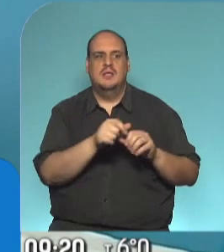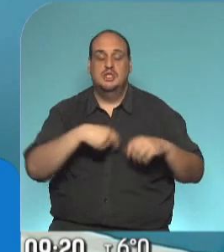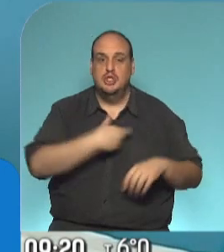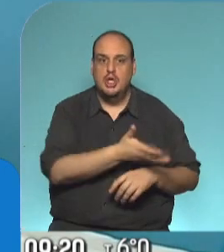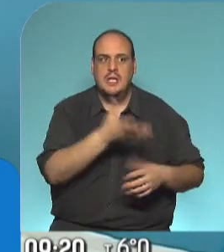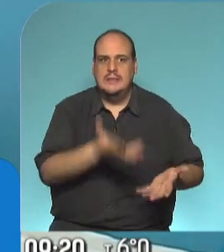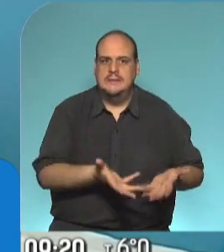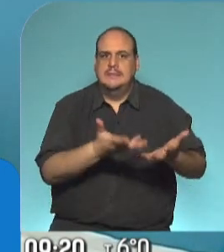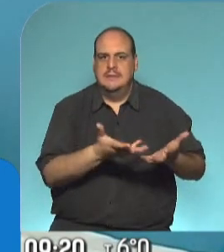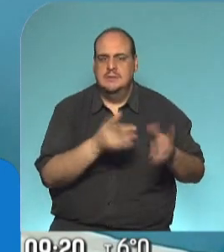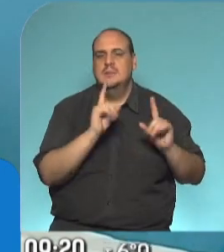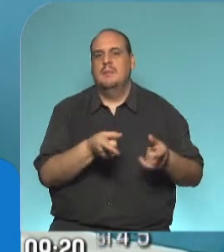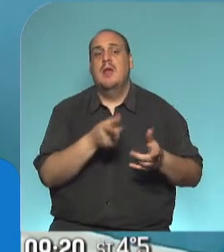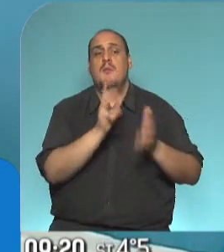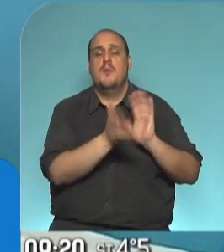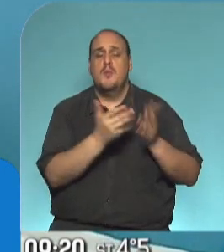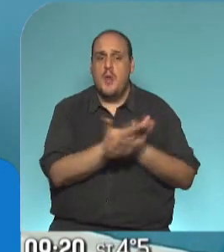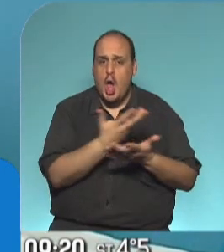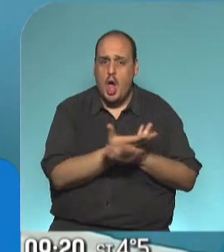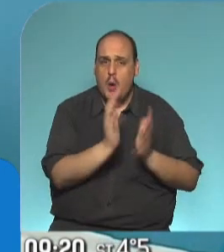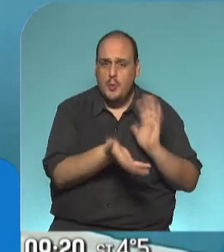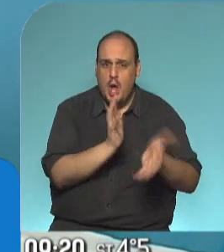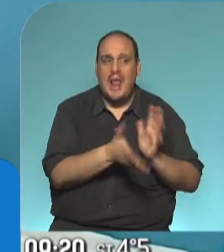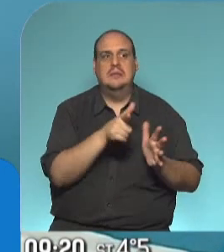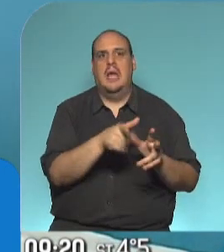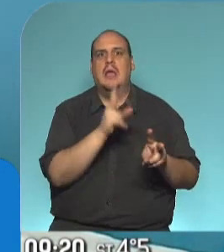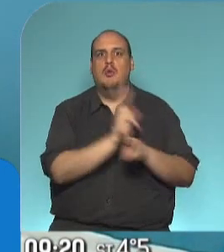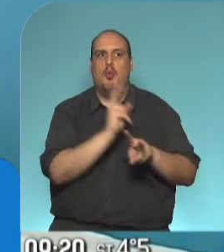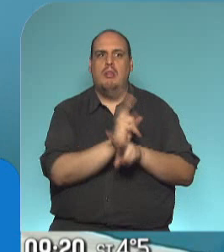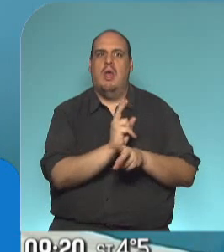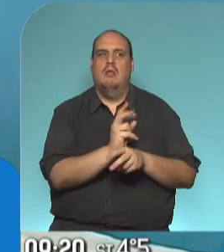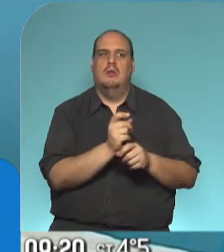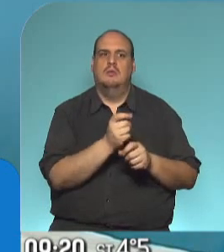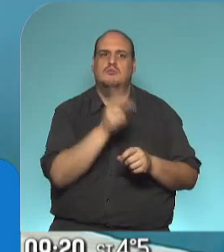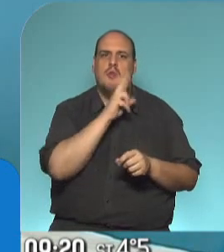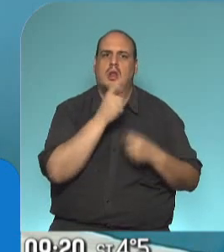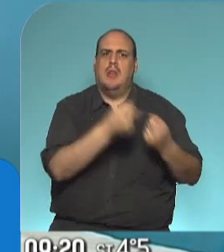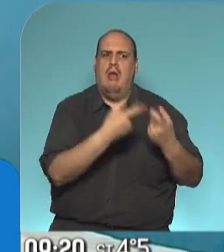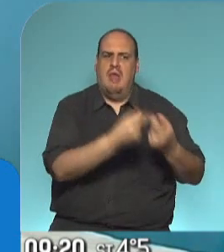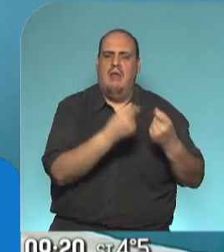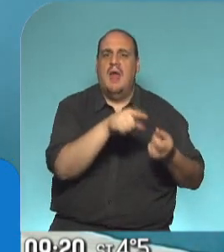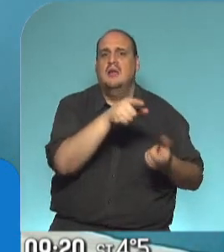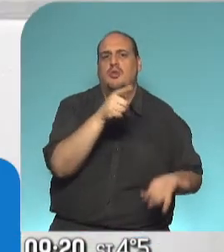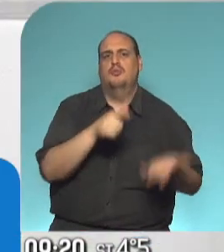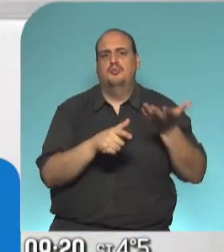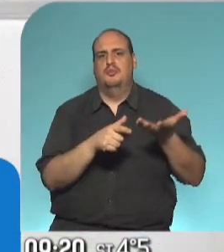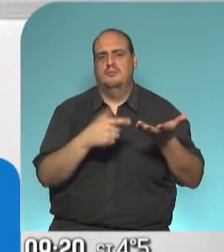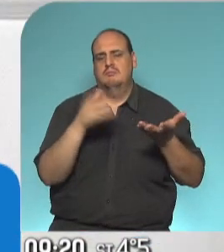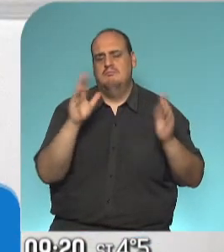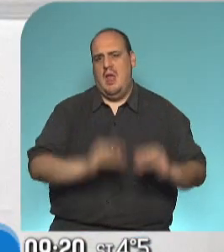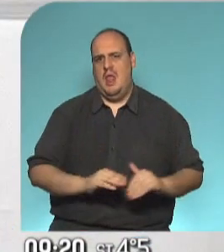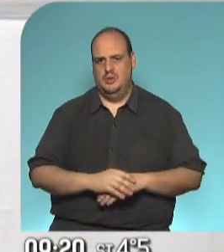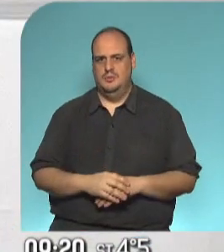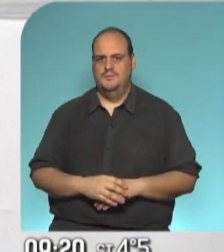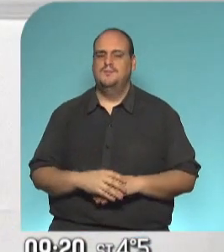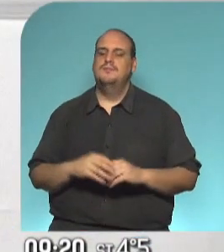sociales y sobre la violencia y la recarga de tareas de cuidados que pesan hoy sobre las mujeres y las disidencias sexuales. Muchísimas